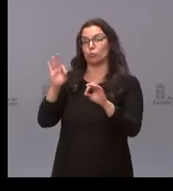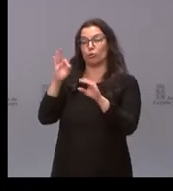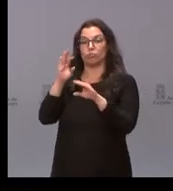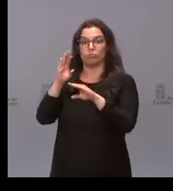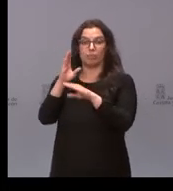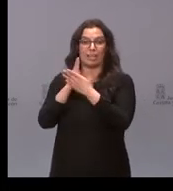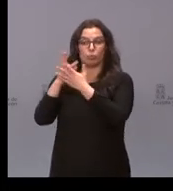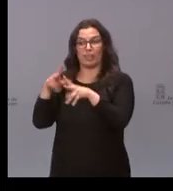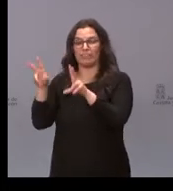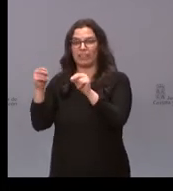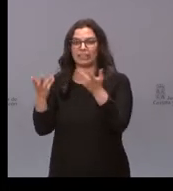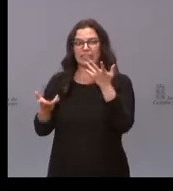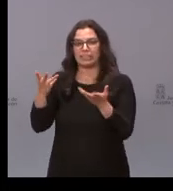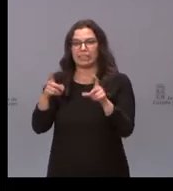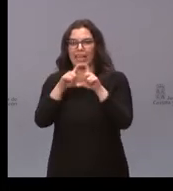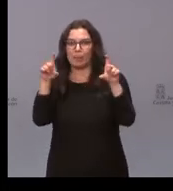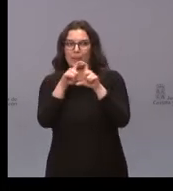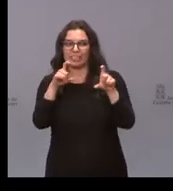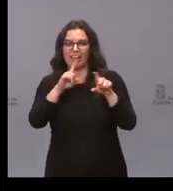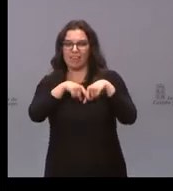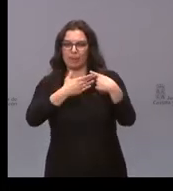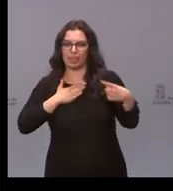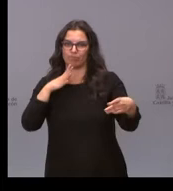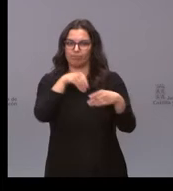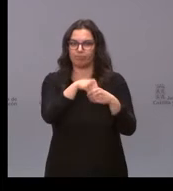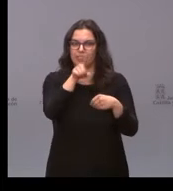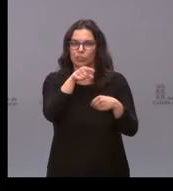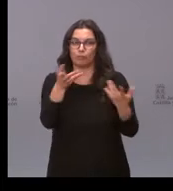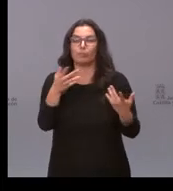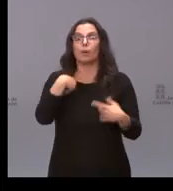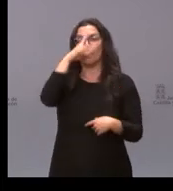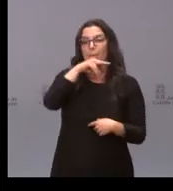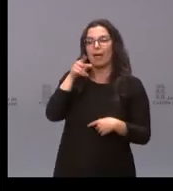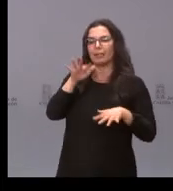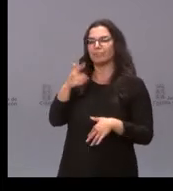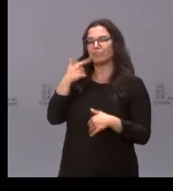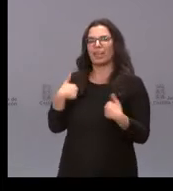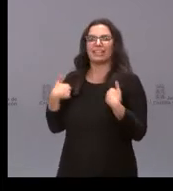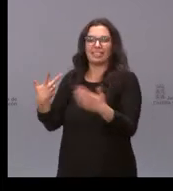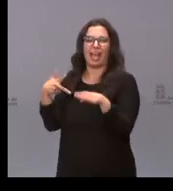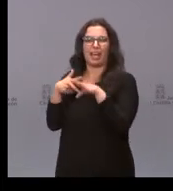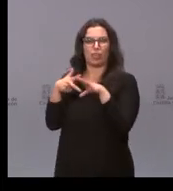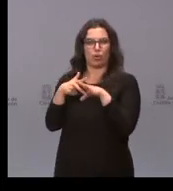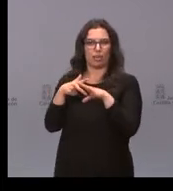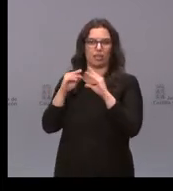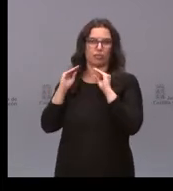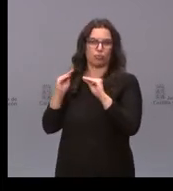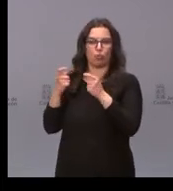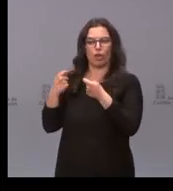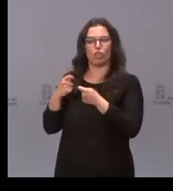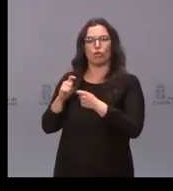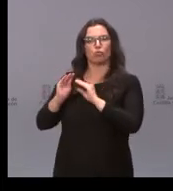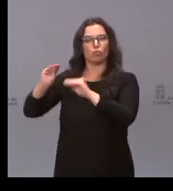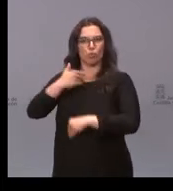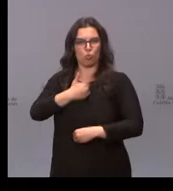dudas incorporarse o no al negocio familiar y el padre pues para convencerle lo que hace es la donación de una parte de ese negocio familiar